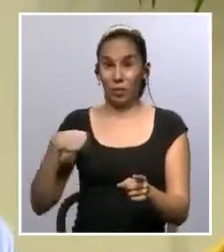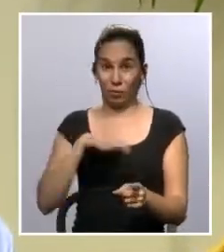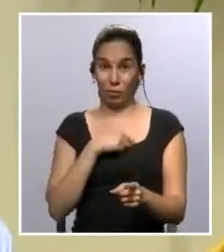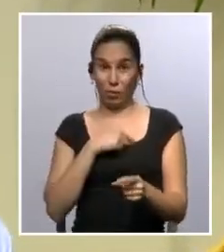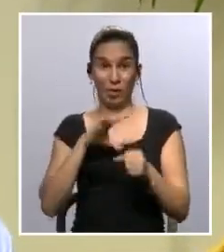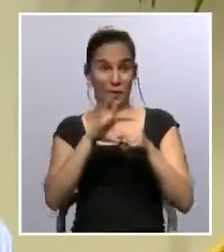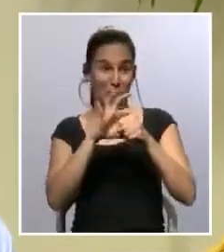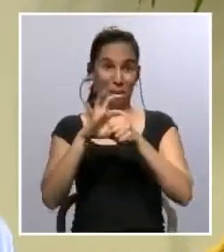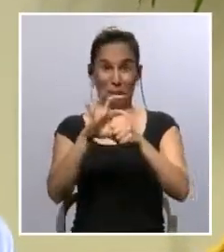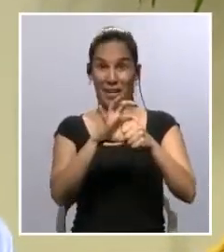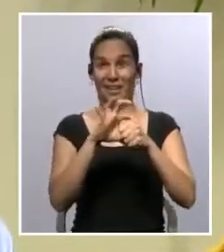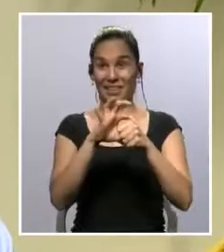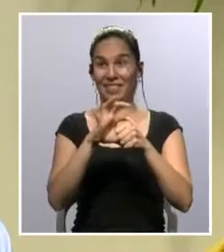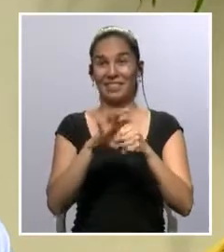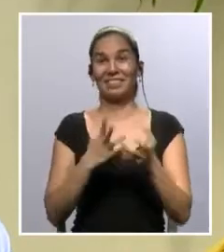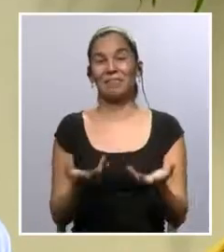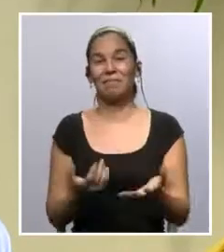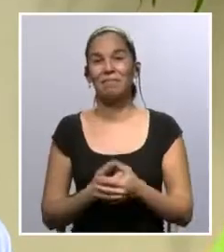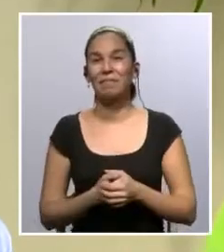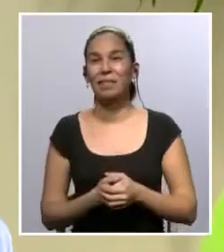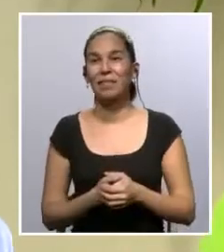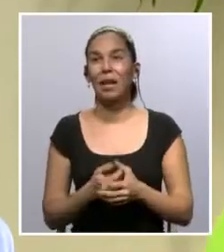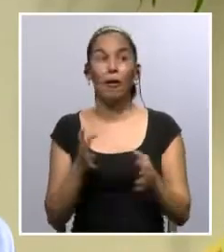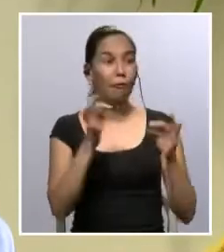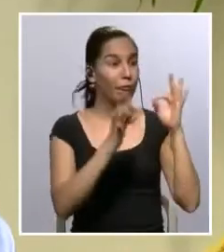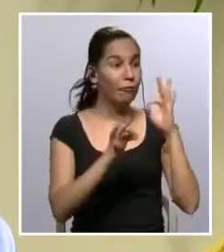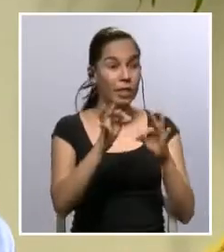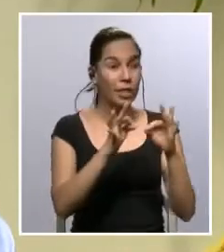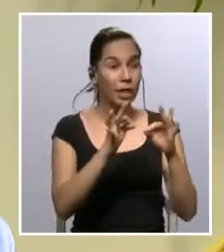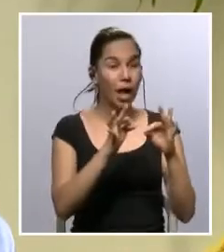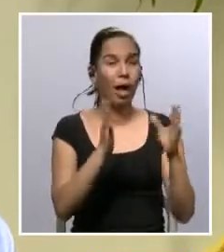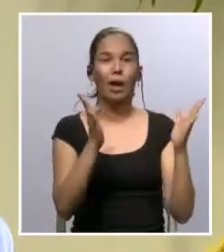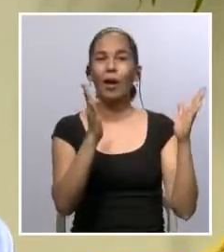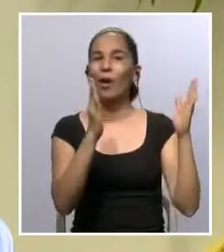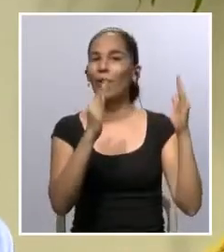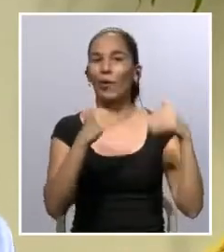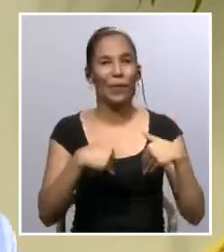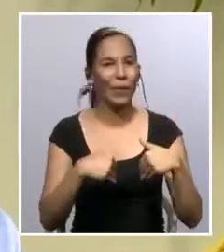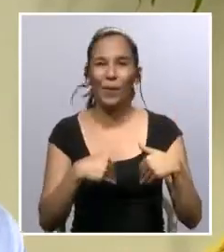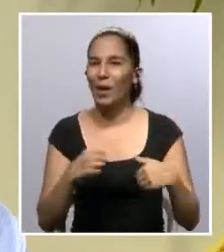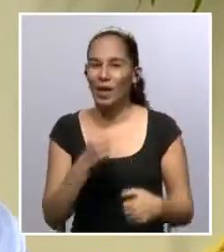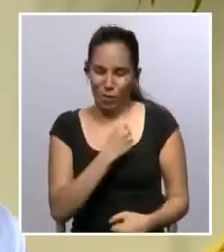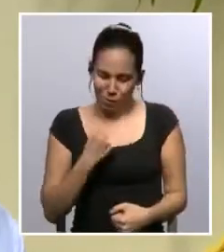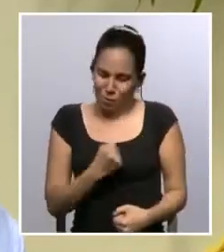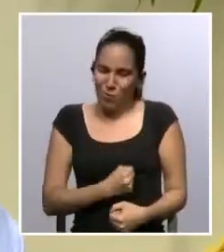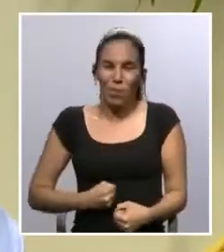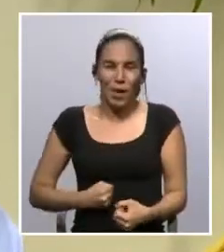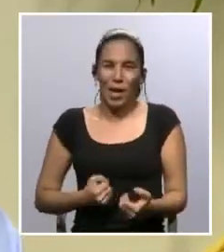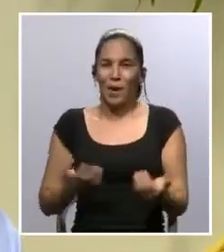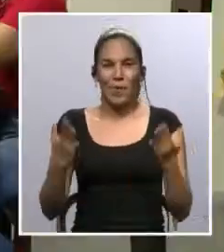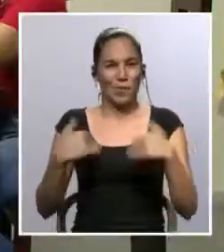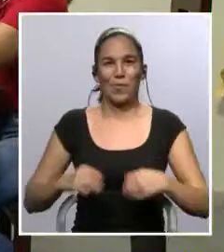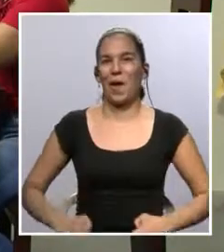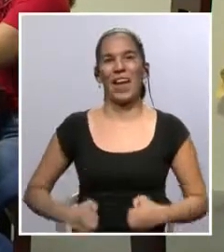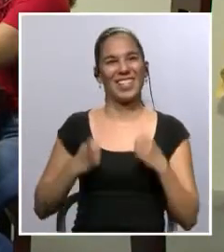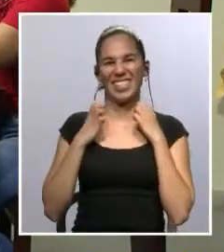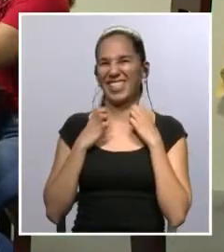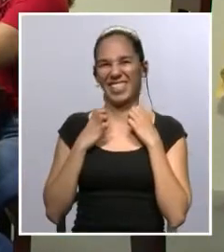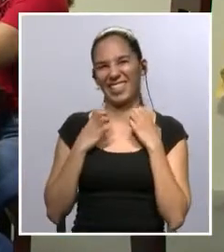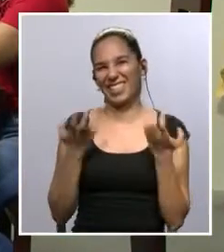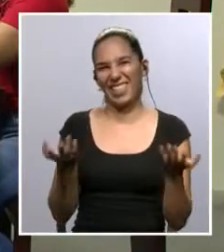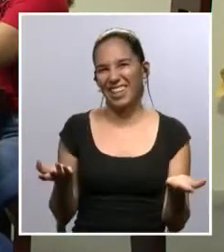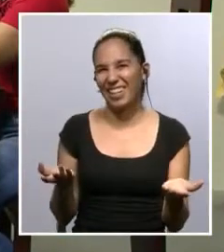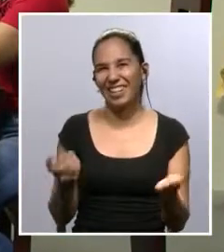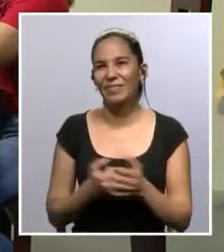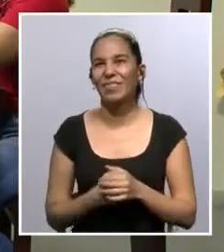planeta principalmente. Sin física no habría superhéroes, ¿cierto? Definitivamente. Sin física no